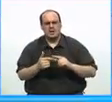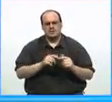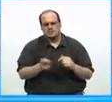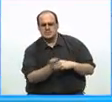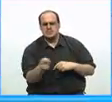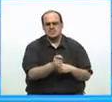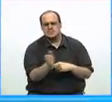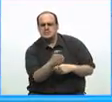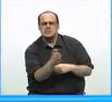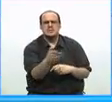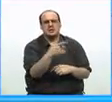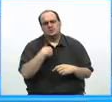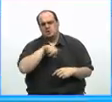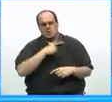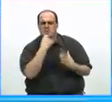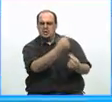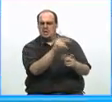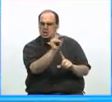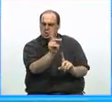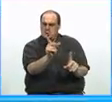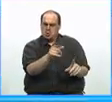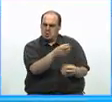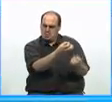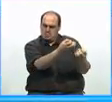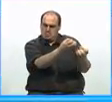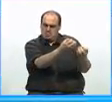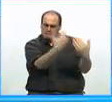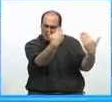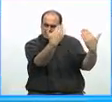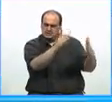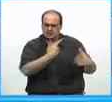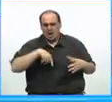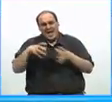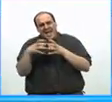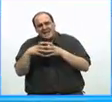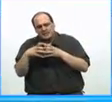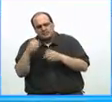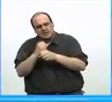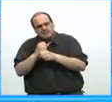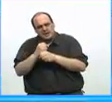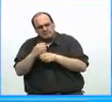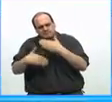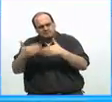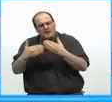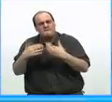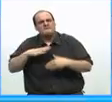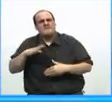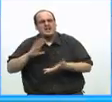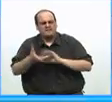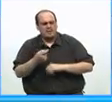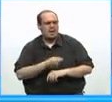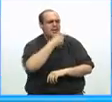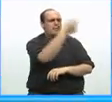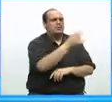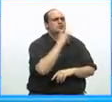eh eso es irreprochable de él por eso te digo que me parece que el equipo tendría que trabajar más para para darle la pelota y y soltarlo y que él